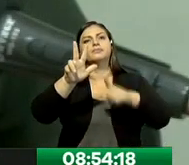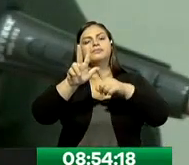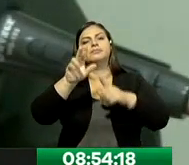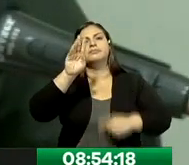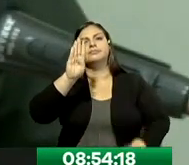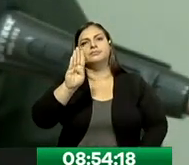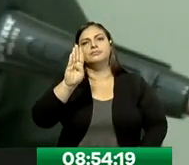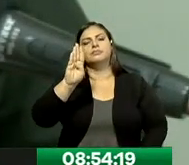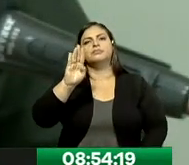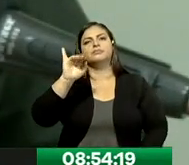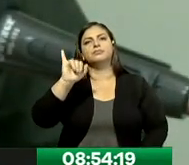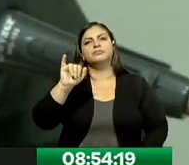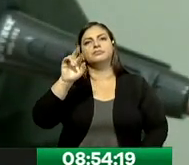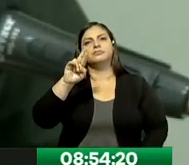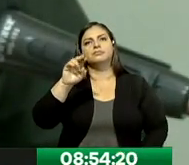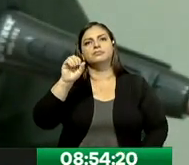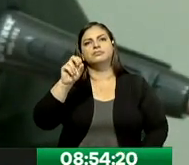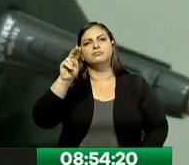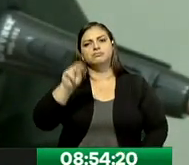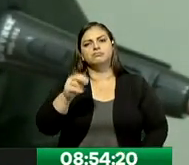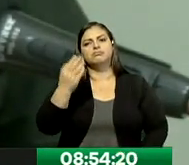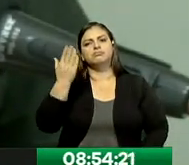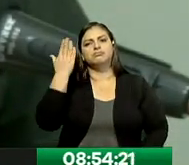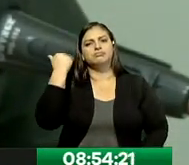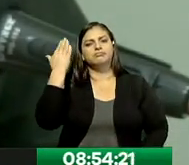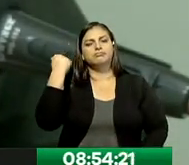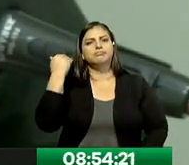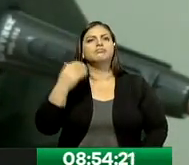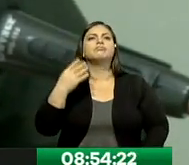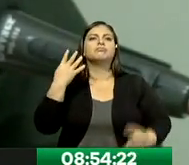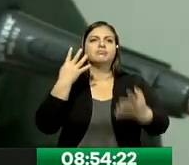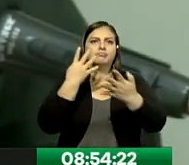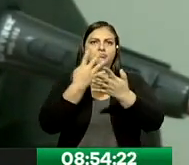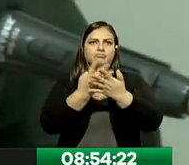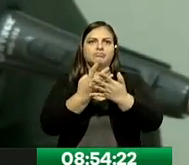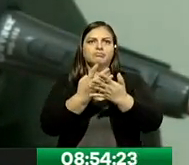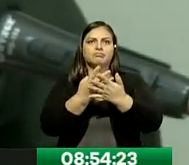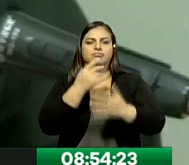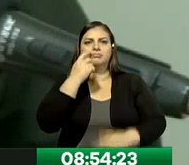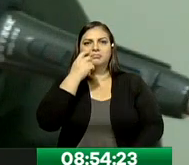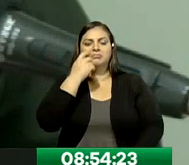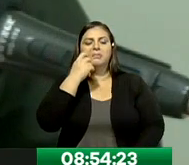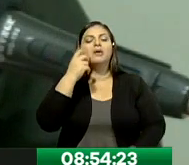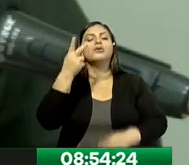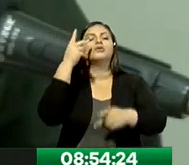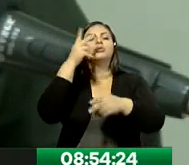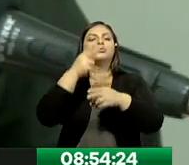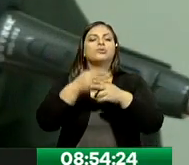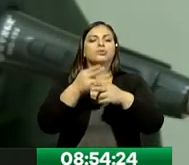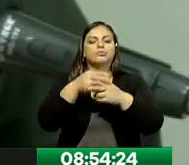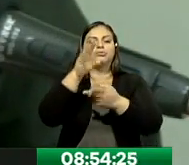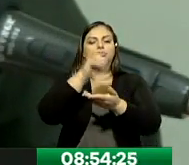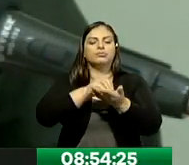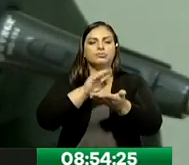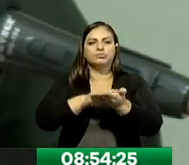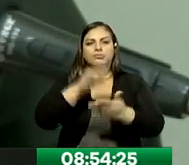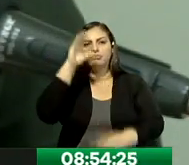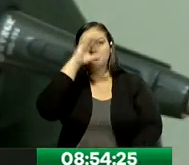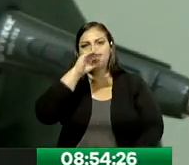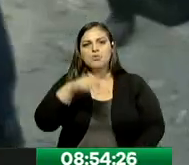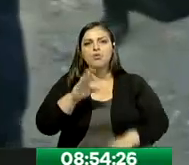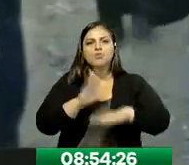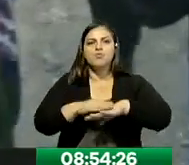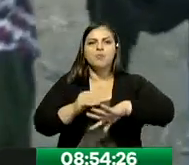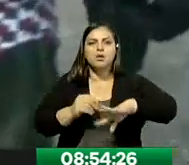Paul registra sí una boleta de detención por intento de asesinato y robo